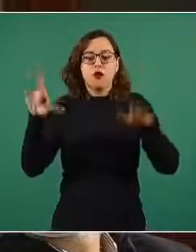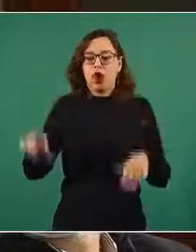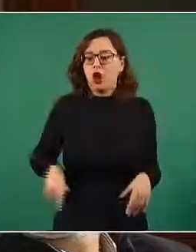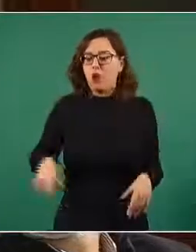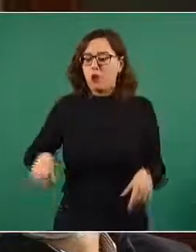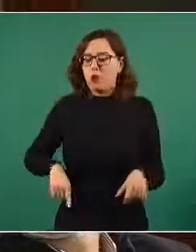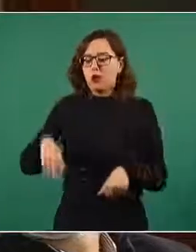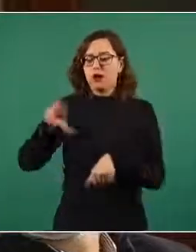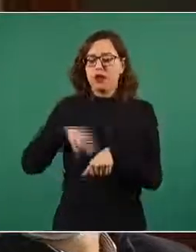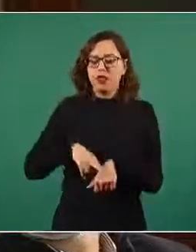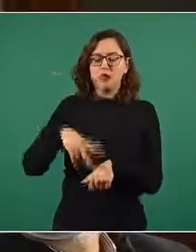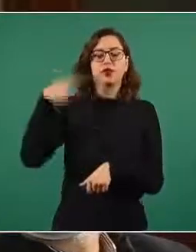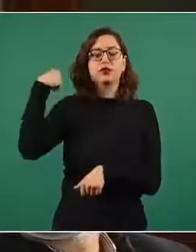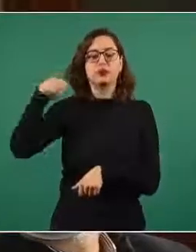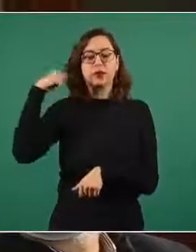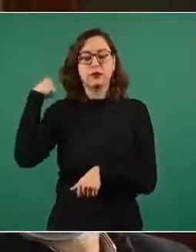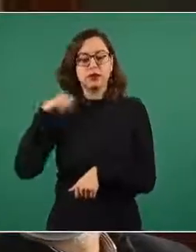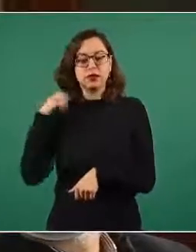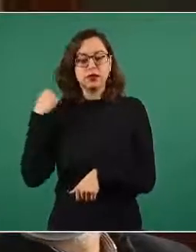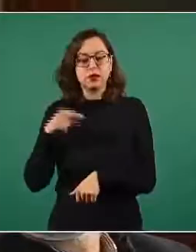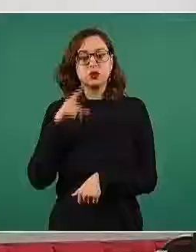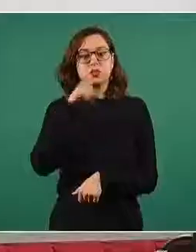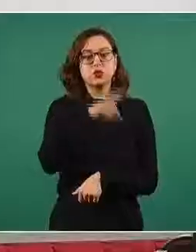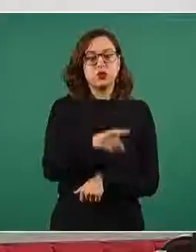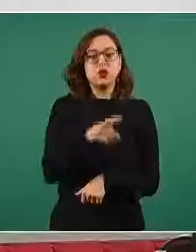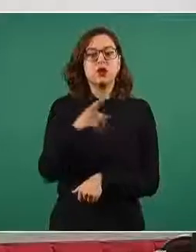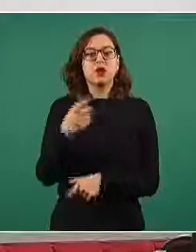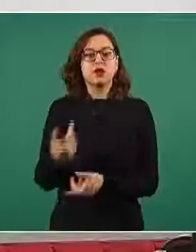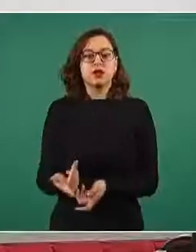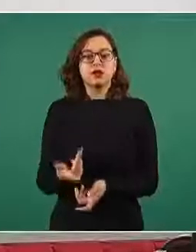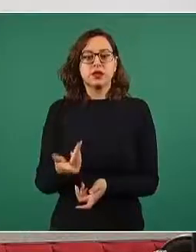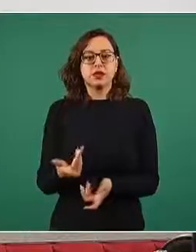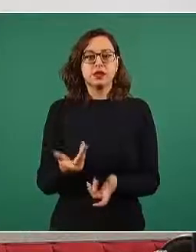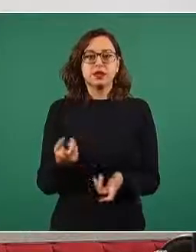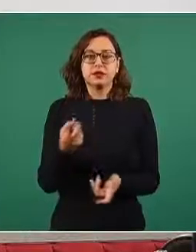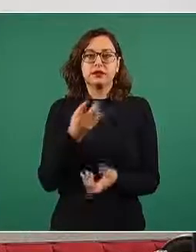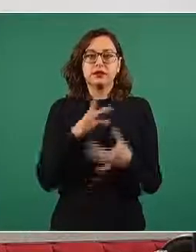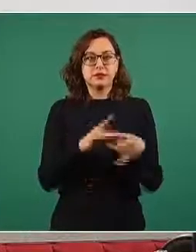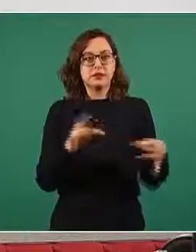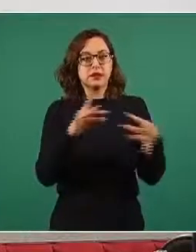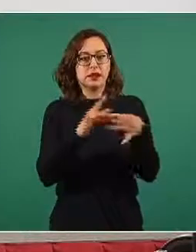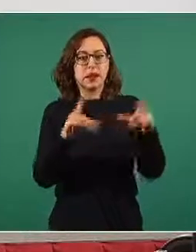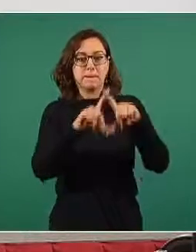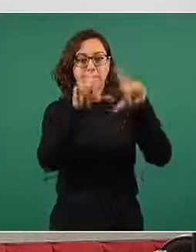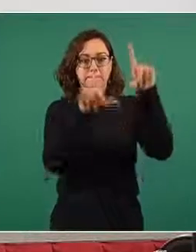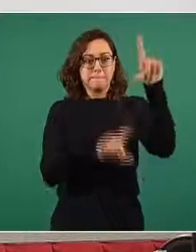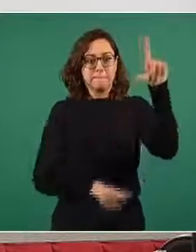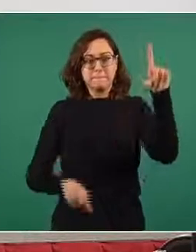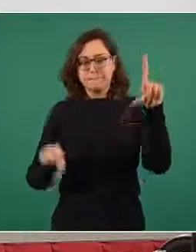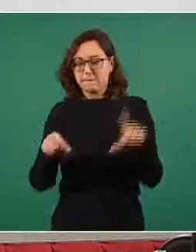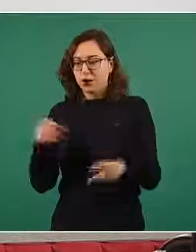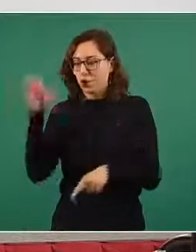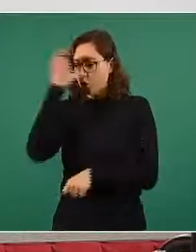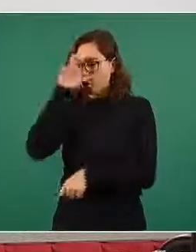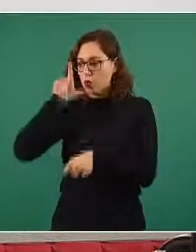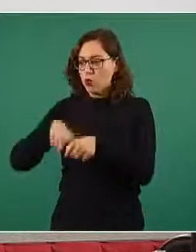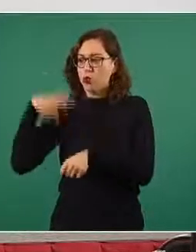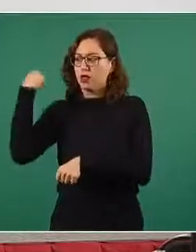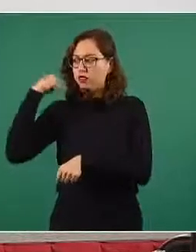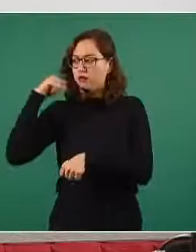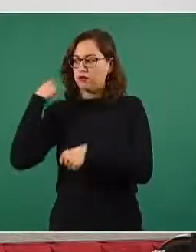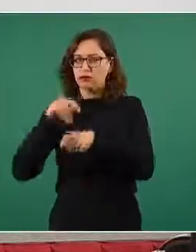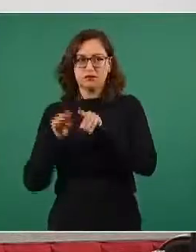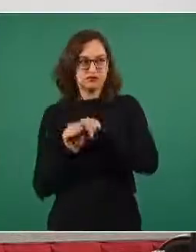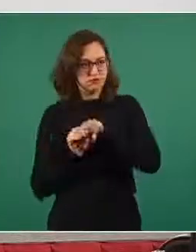al general Cárdenas que habría de tabasqueñizar todo México. Bajo esta premisa,